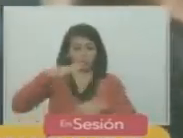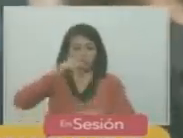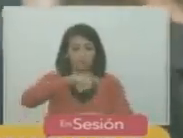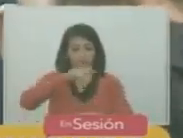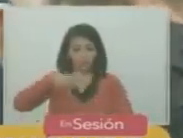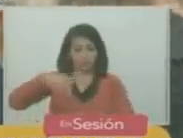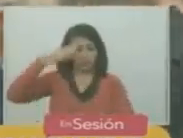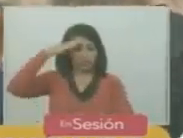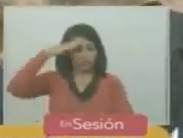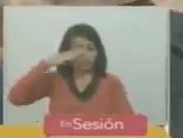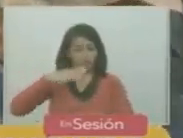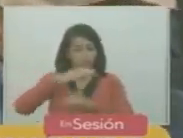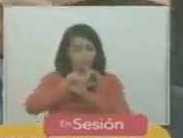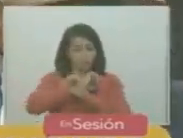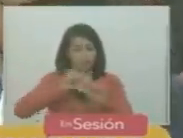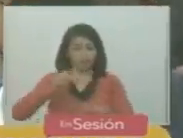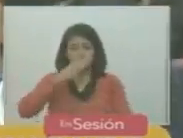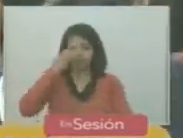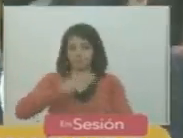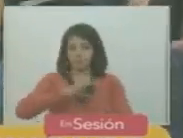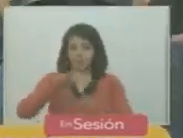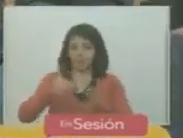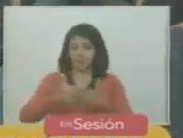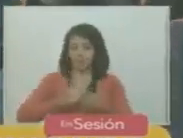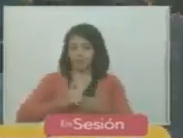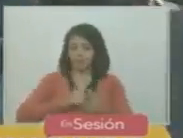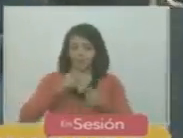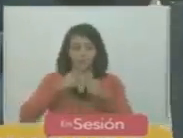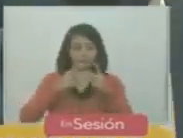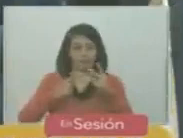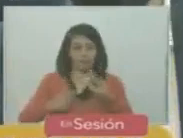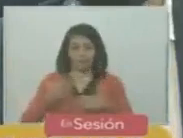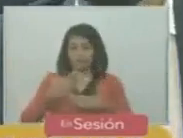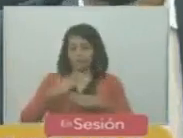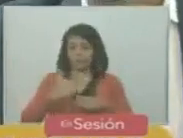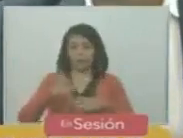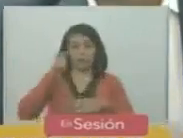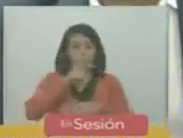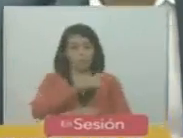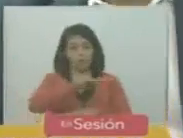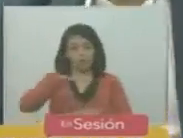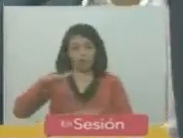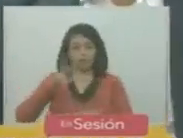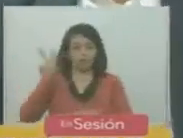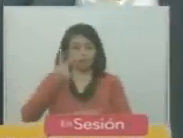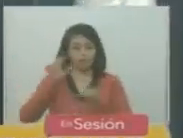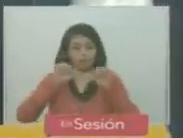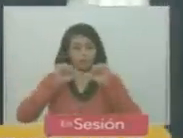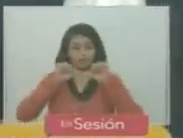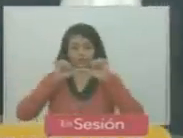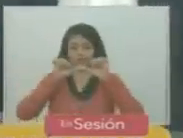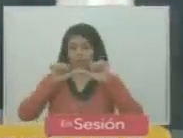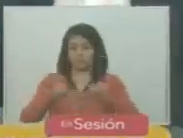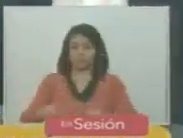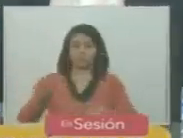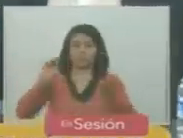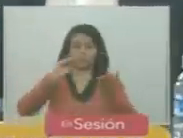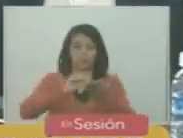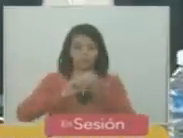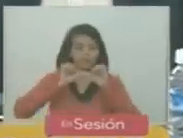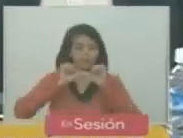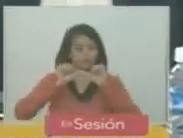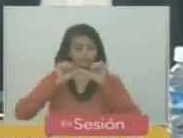cívico-militar, garantía de que pase lo que pase, el pueblo venezolano mantendrá irreversible